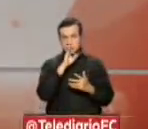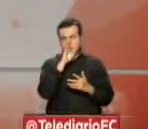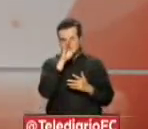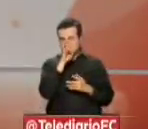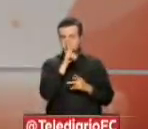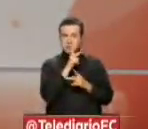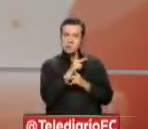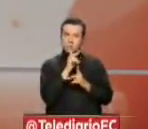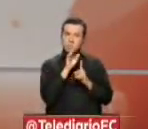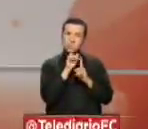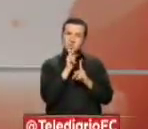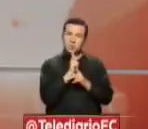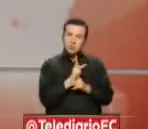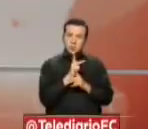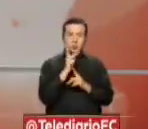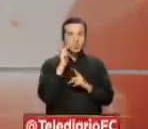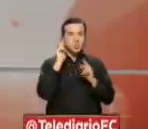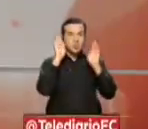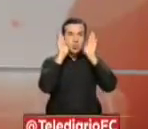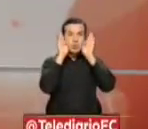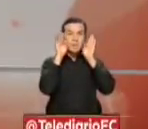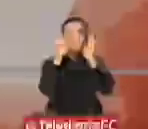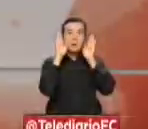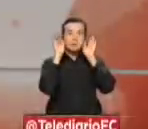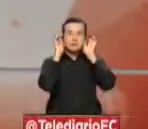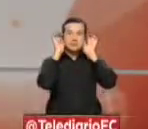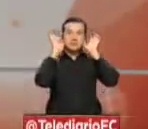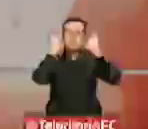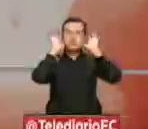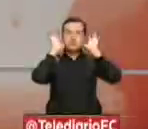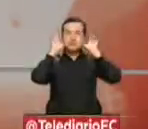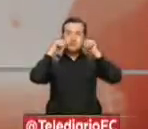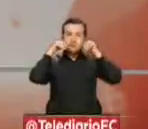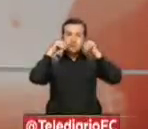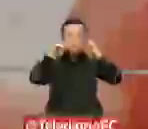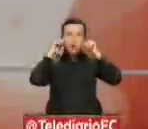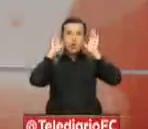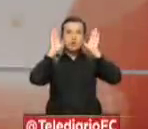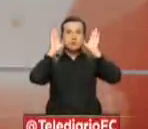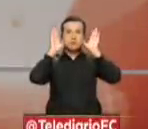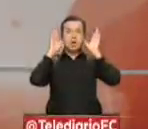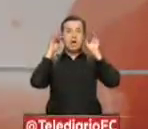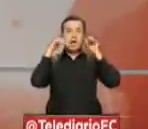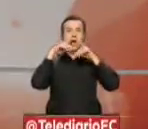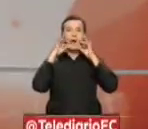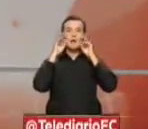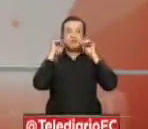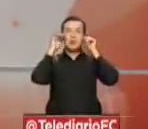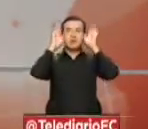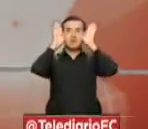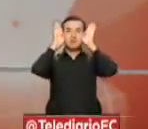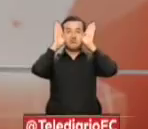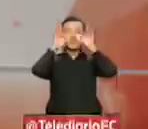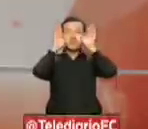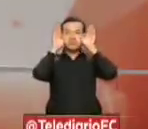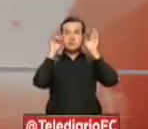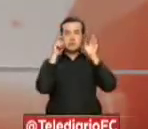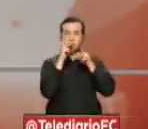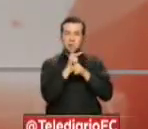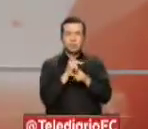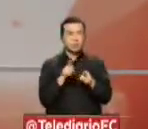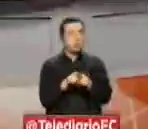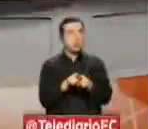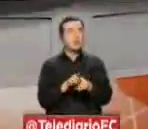tener un especial cuidado en limpiarles. Las orejas de ellos son más abiertas, ¿no? Ellos no tienen las orejas caídas, ellos tienen las orejas paradas, entonces hay que tener el mismo